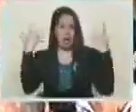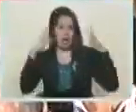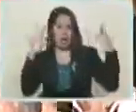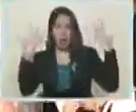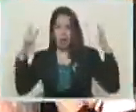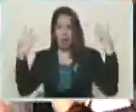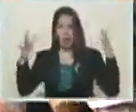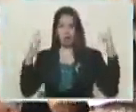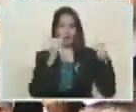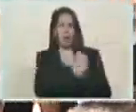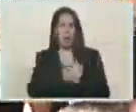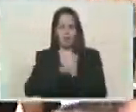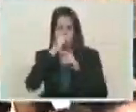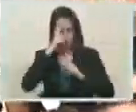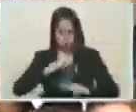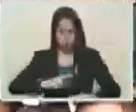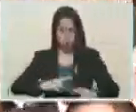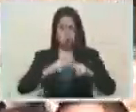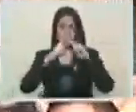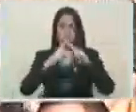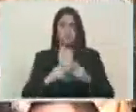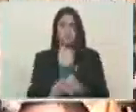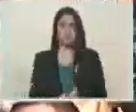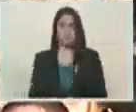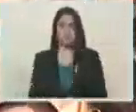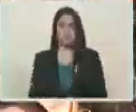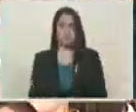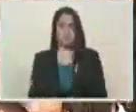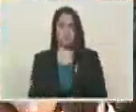y reconocimiento.